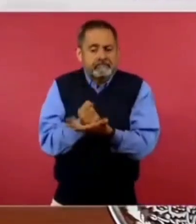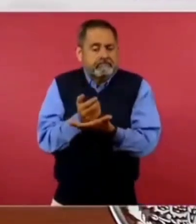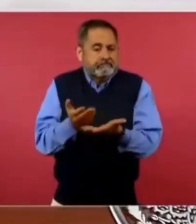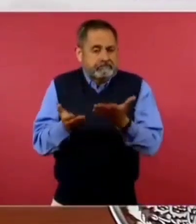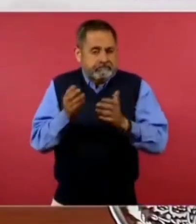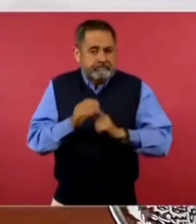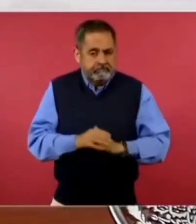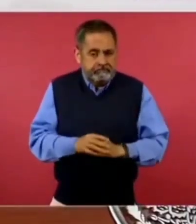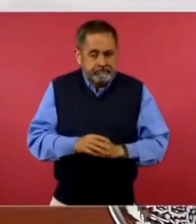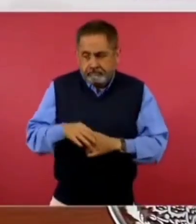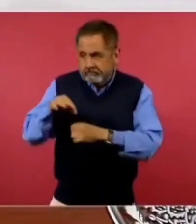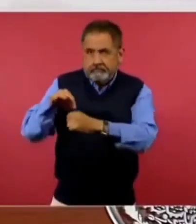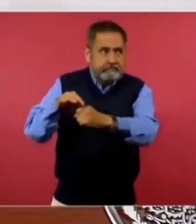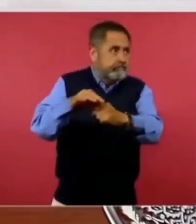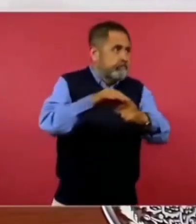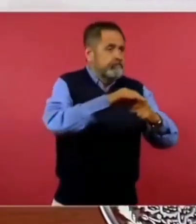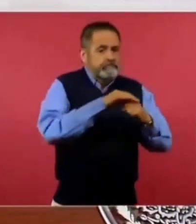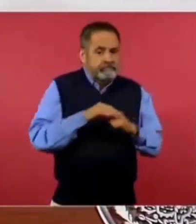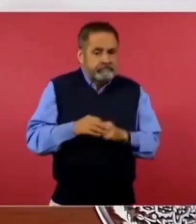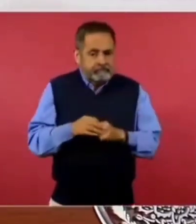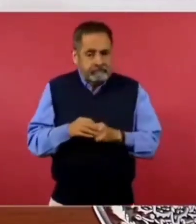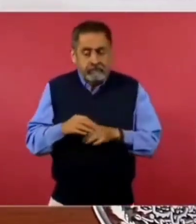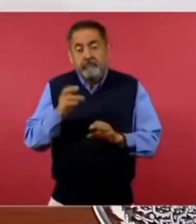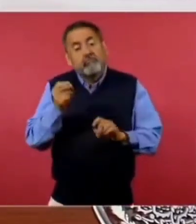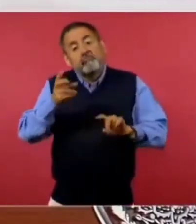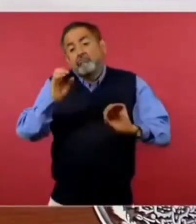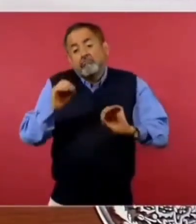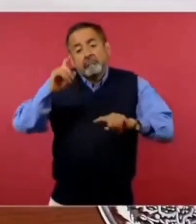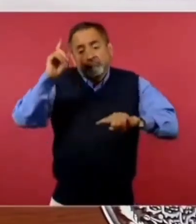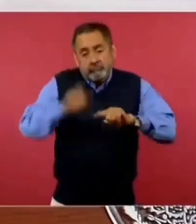se vota o se rechaza.